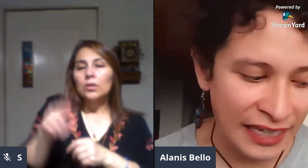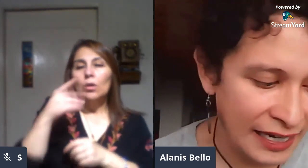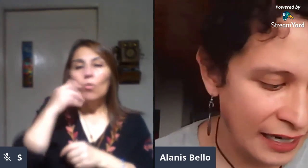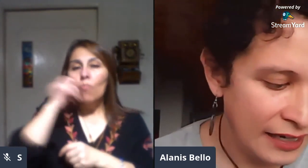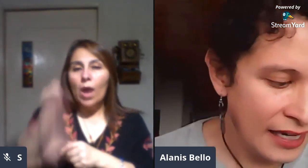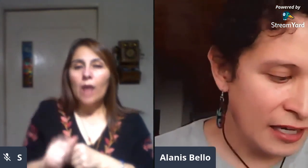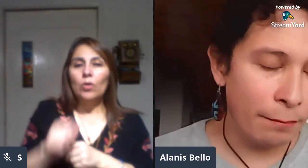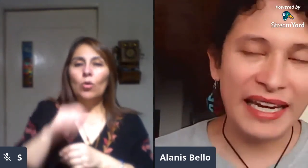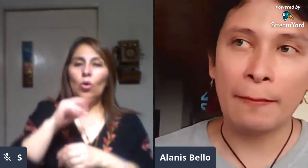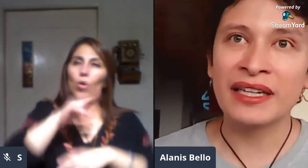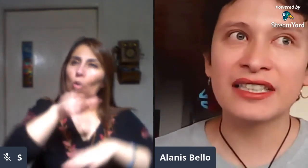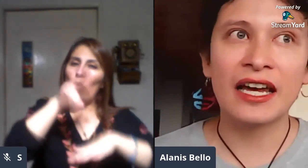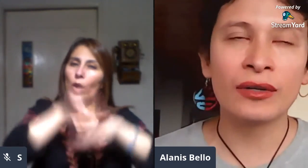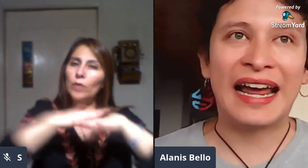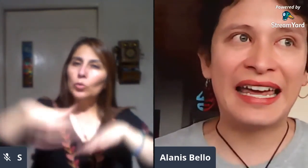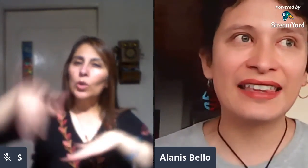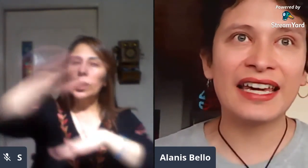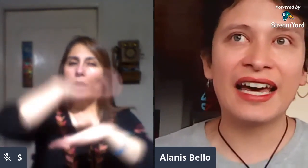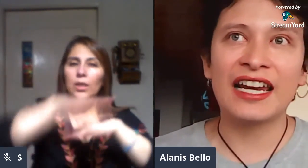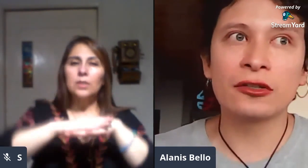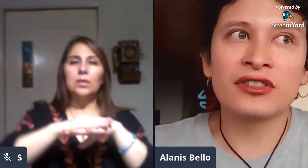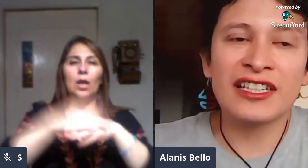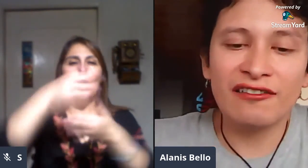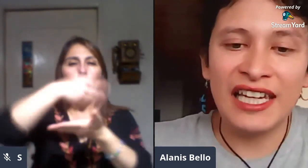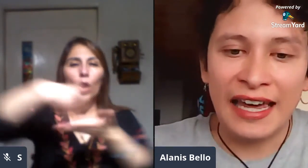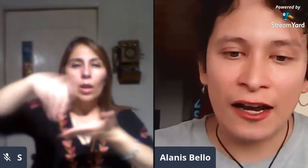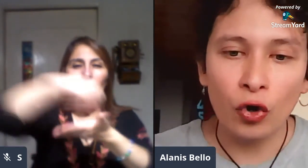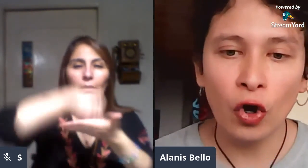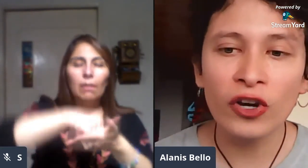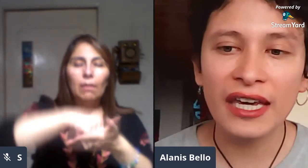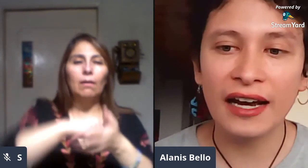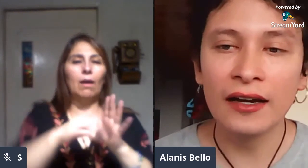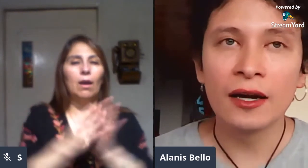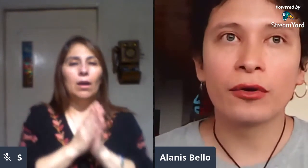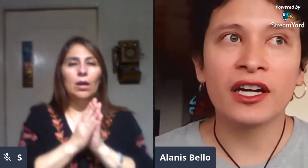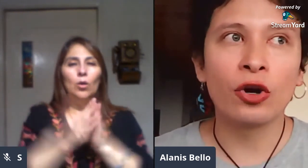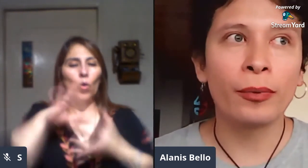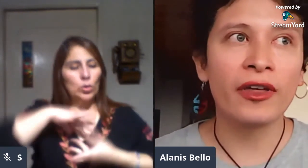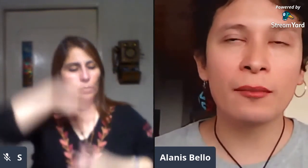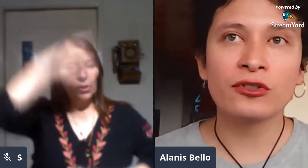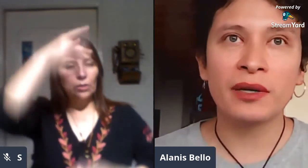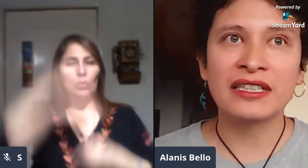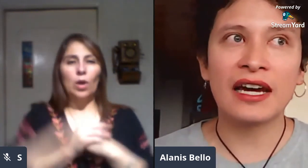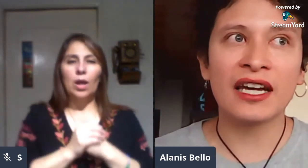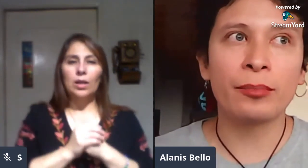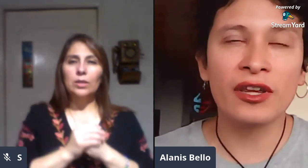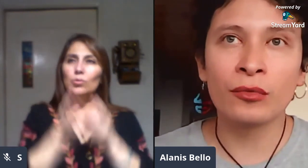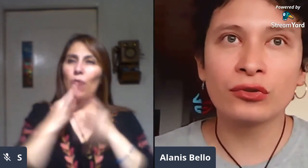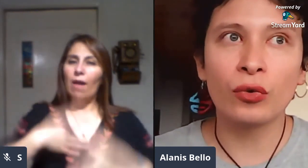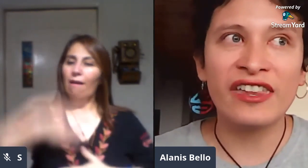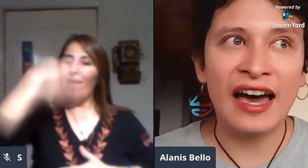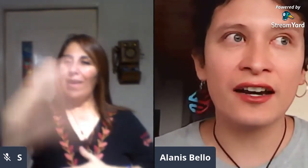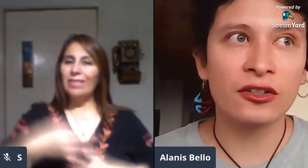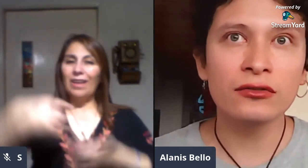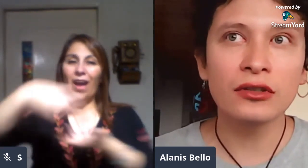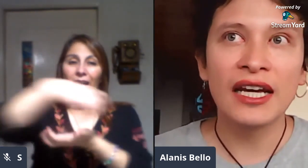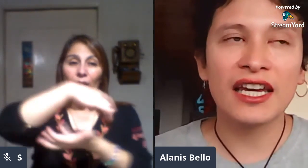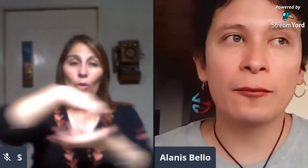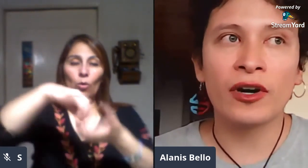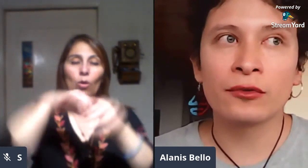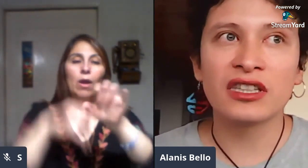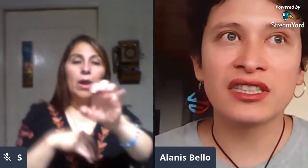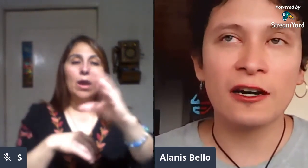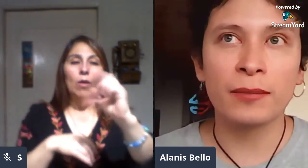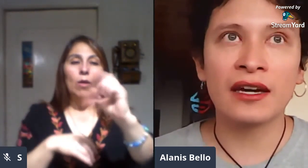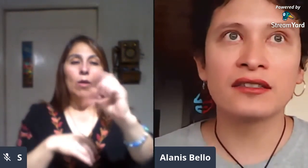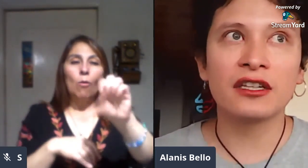con la tierra. Implica pensar una ética de la sostenibilidad ecológica, porque no podemos pensar que podemos cuidarnos y